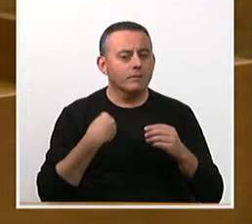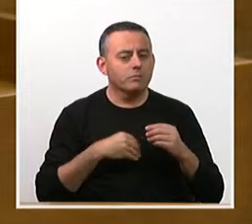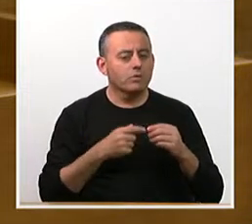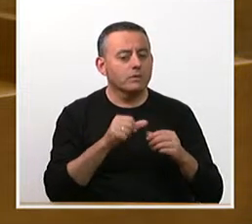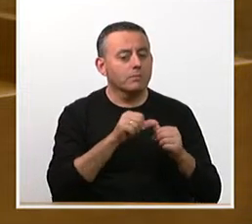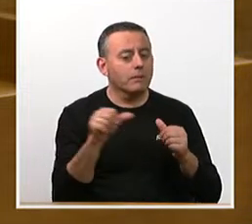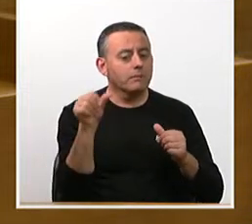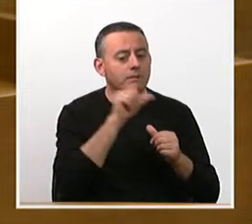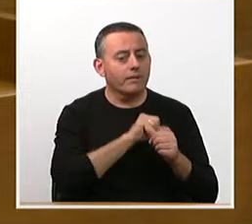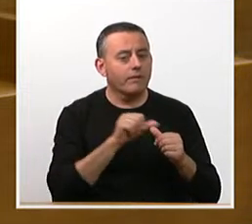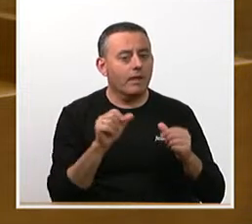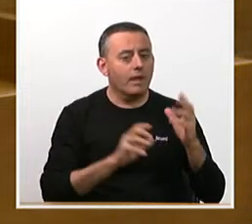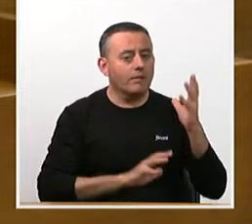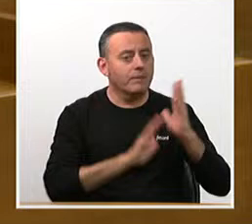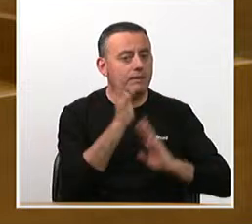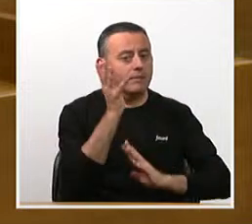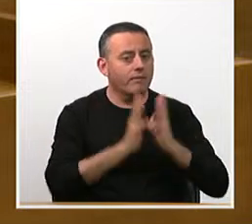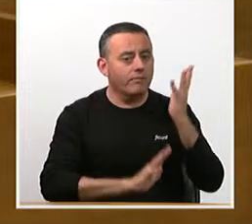semana